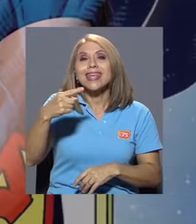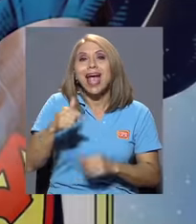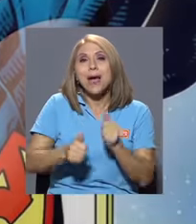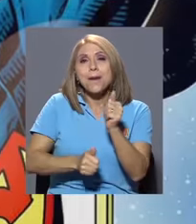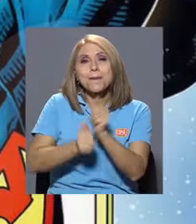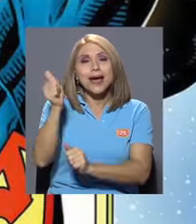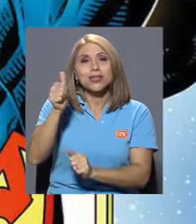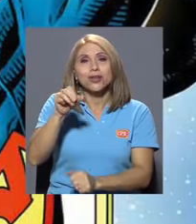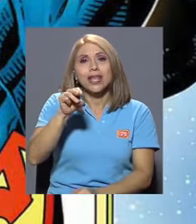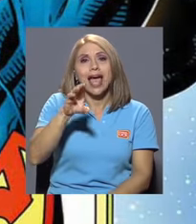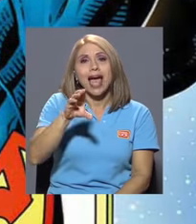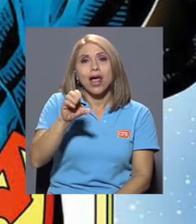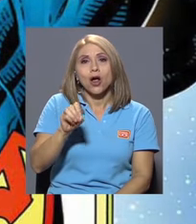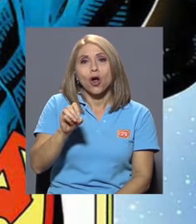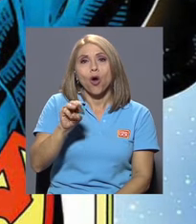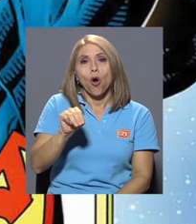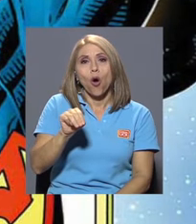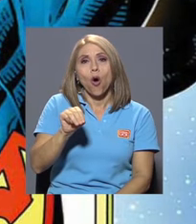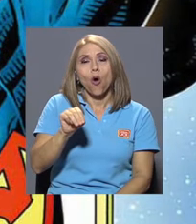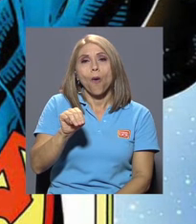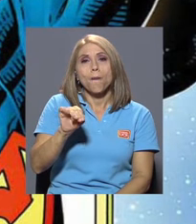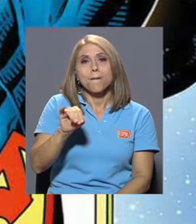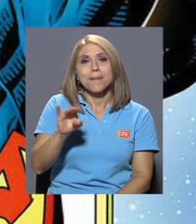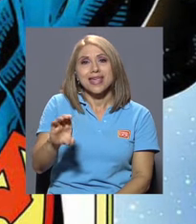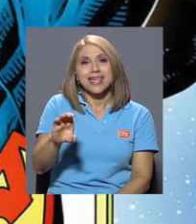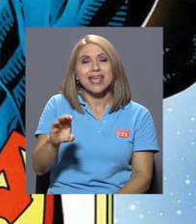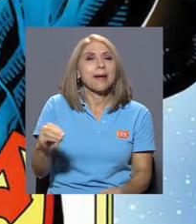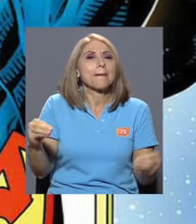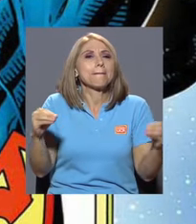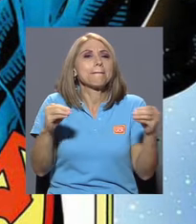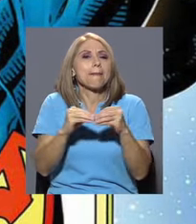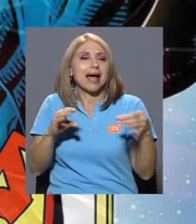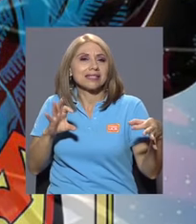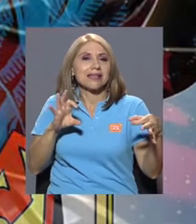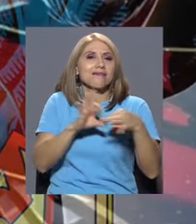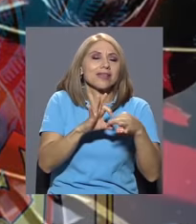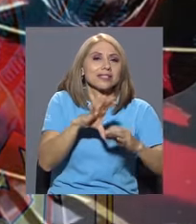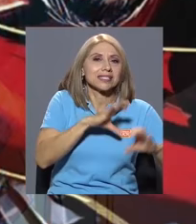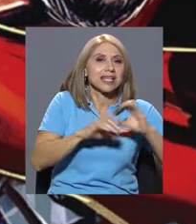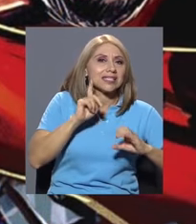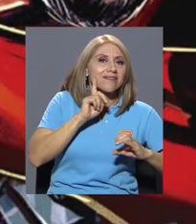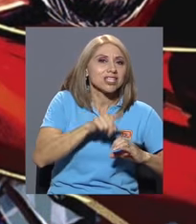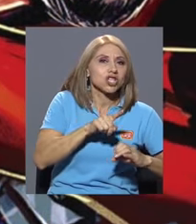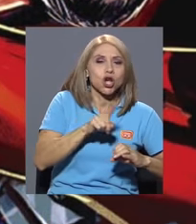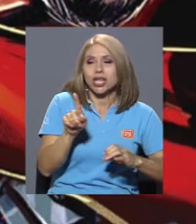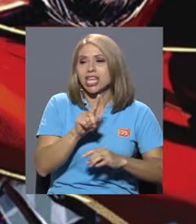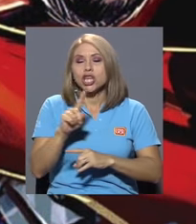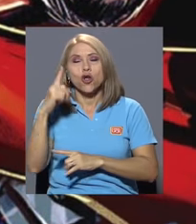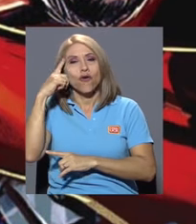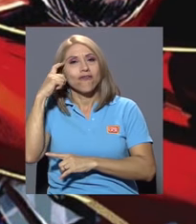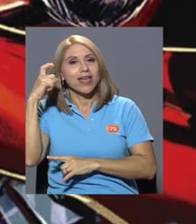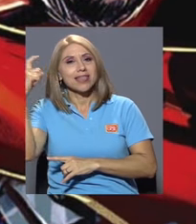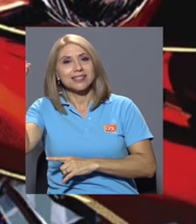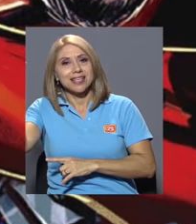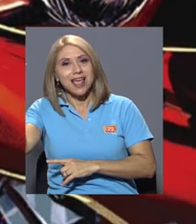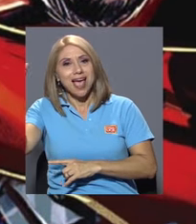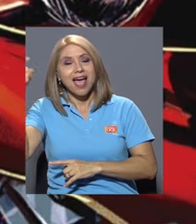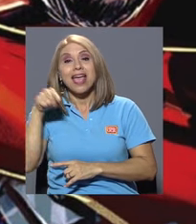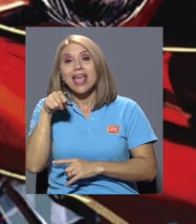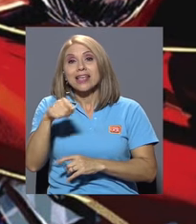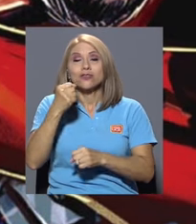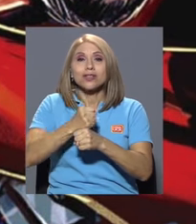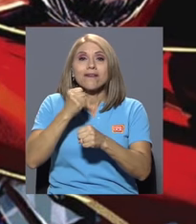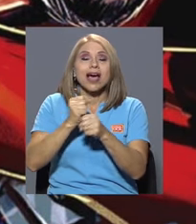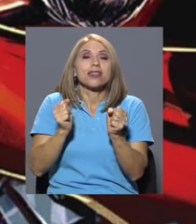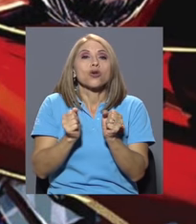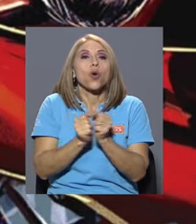acostumbrados a ver ahora, la mayoría caen más en el área de la ciencia ficción que de la fantasía. Tienden a trabajar con